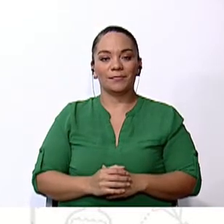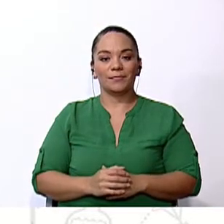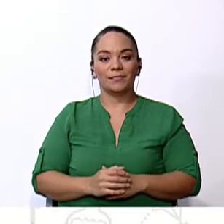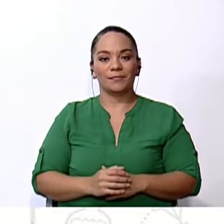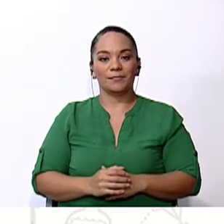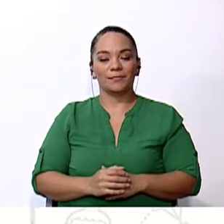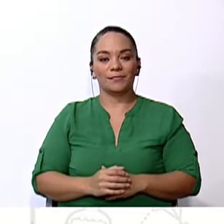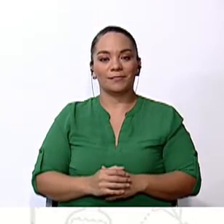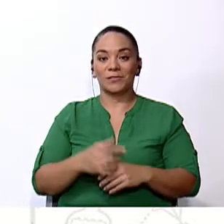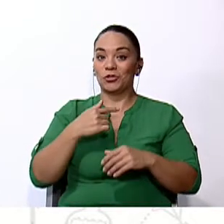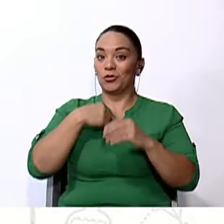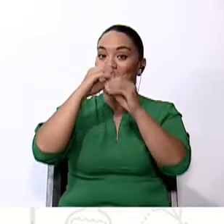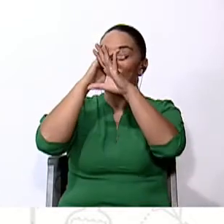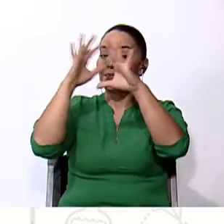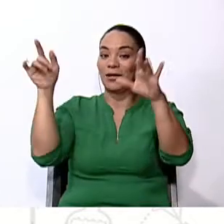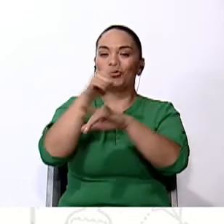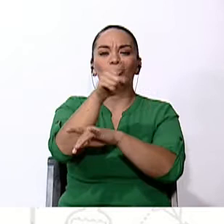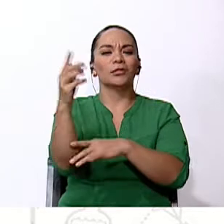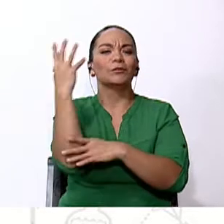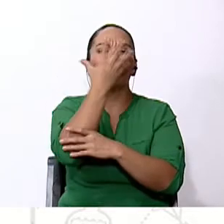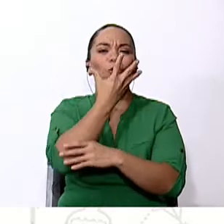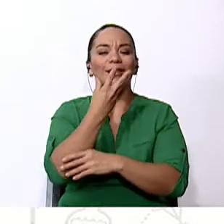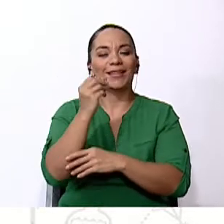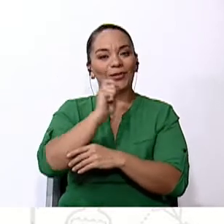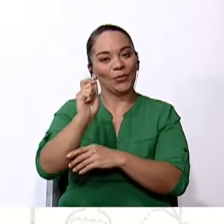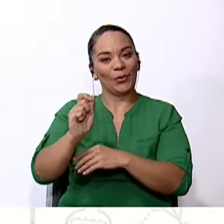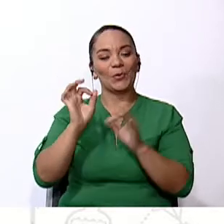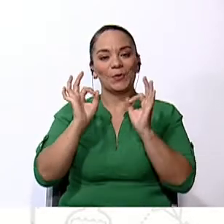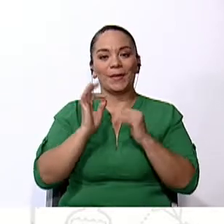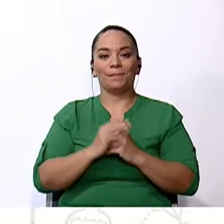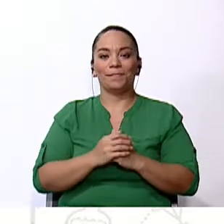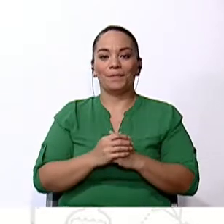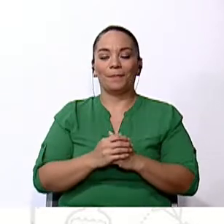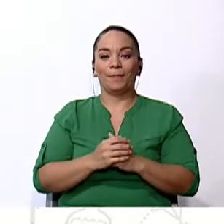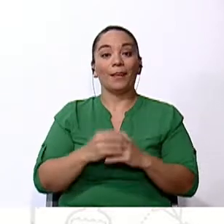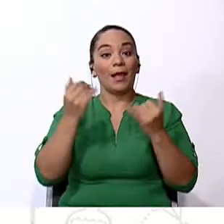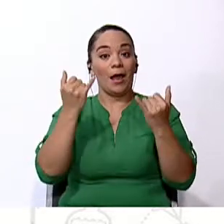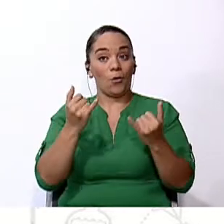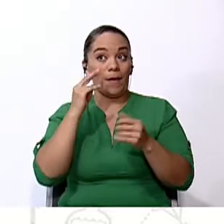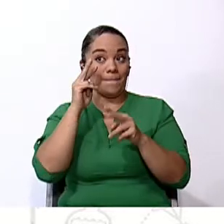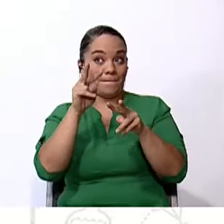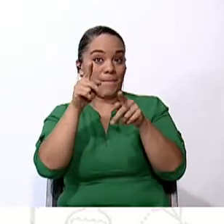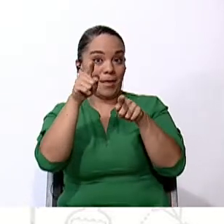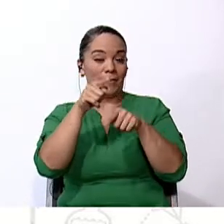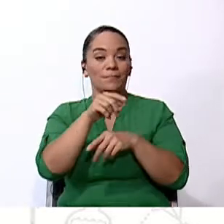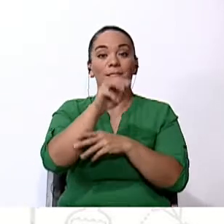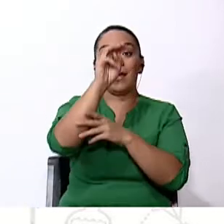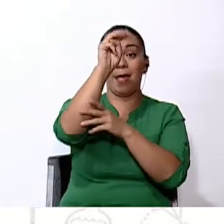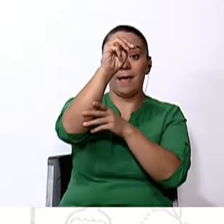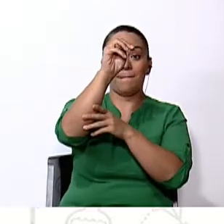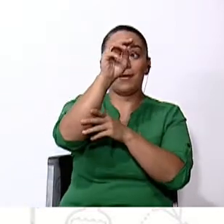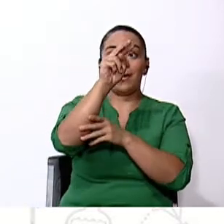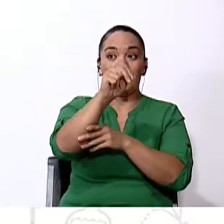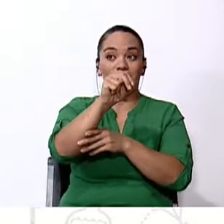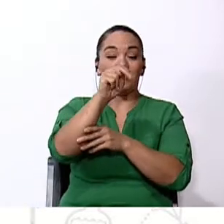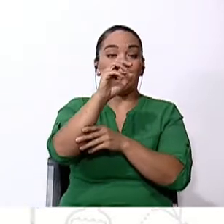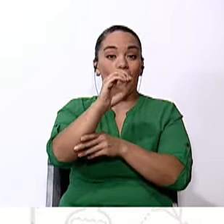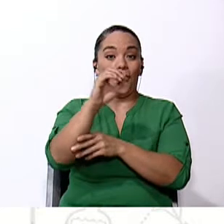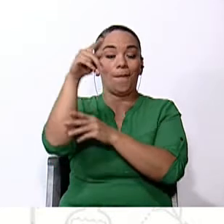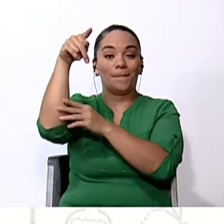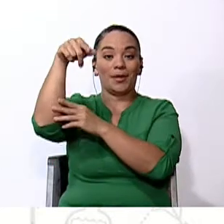¡Ay! Me imagino que les quedó muy bonito. Bueno, en esta otra lámina vamos a ver desde la M hasta la R